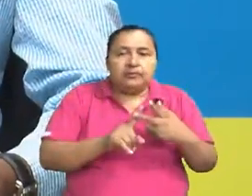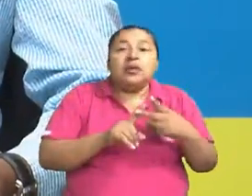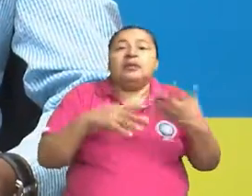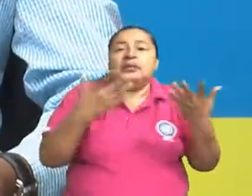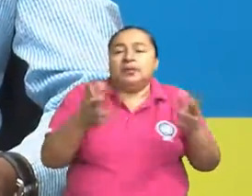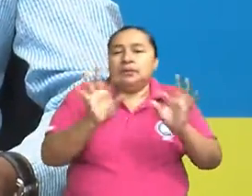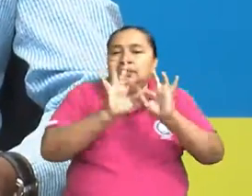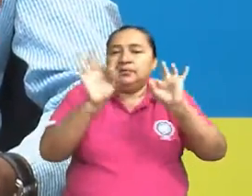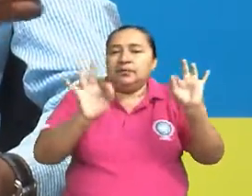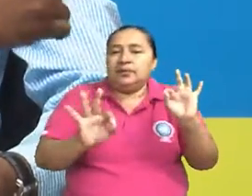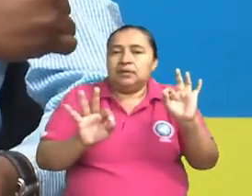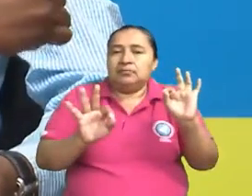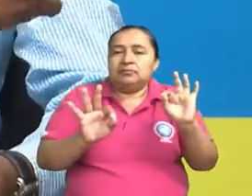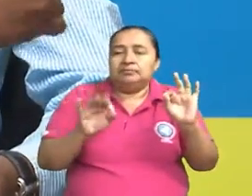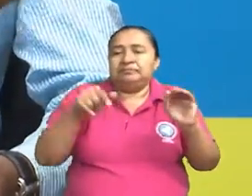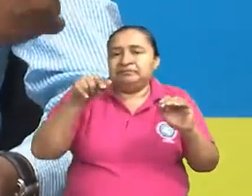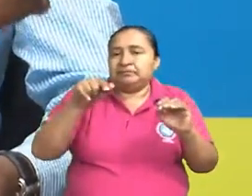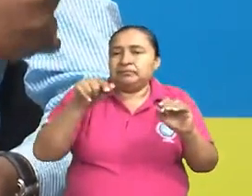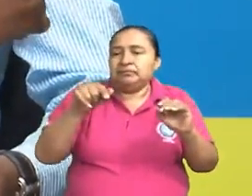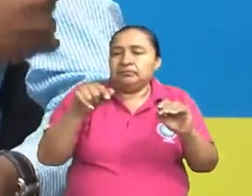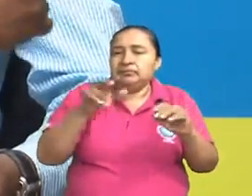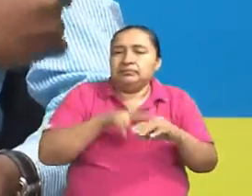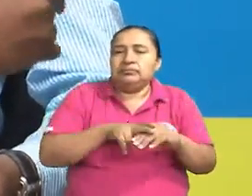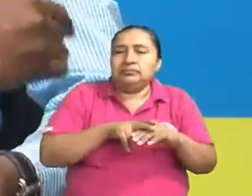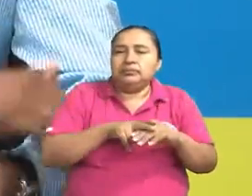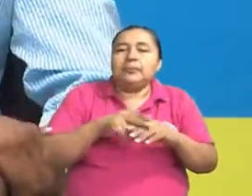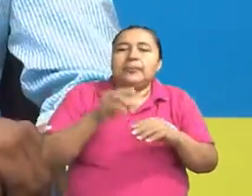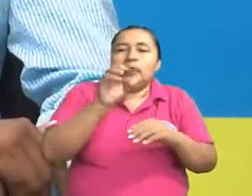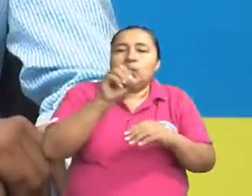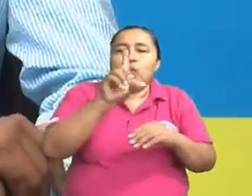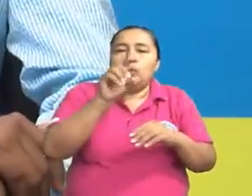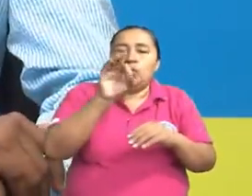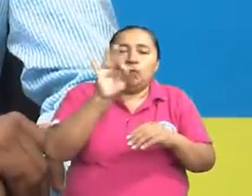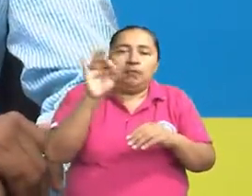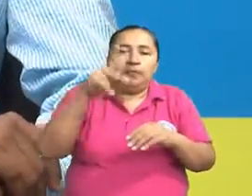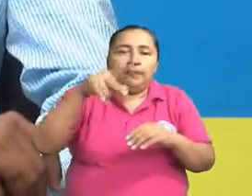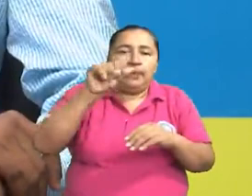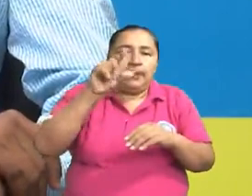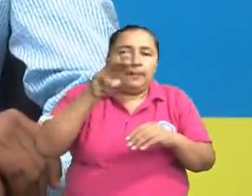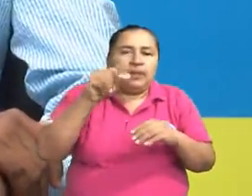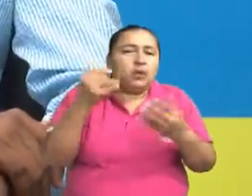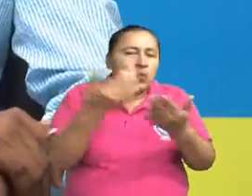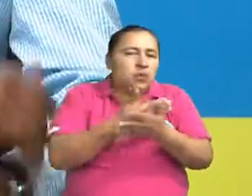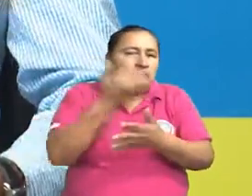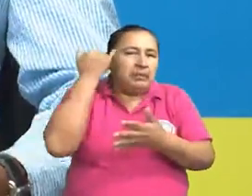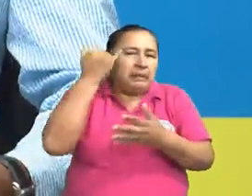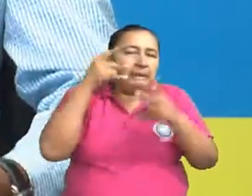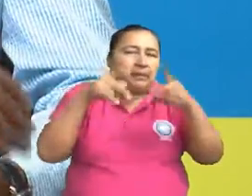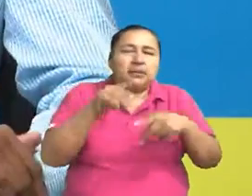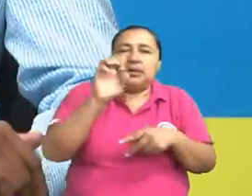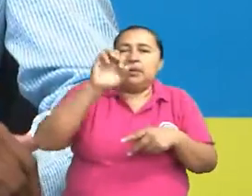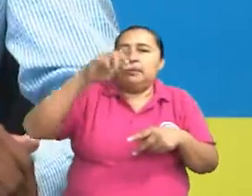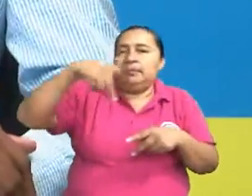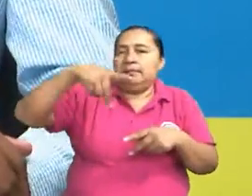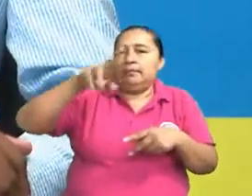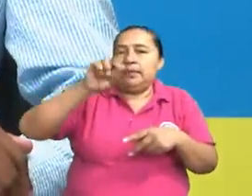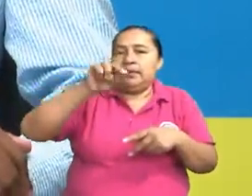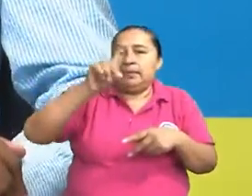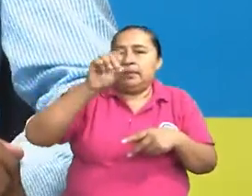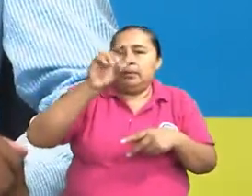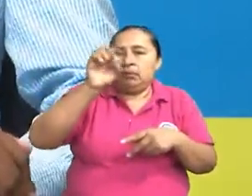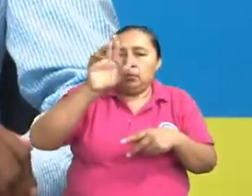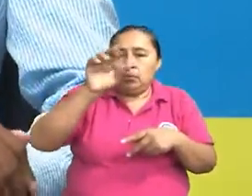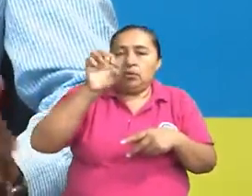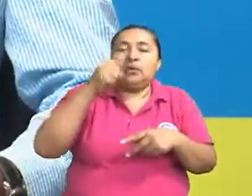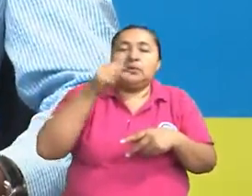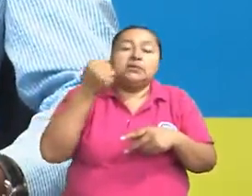feria también aquí en el Los Palmes, hay una feria de emprendedores que usted también podrá visitar aquí